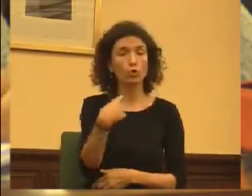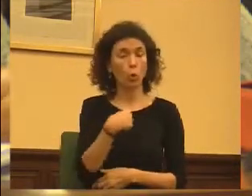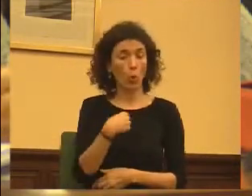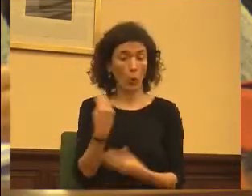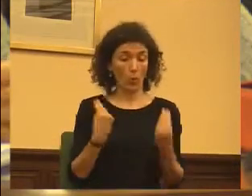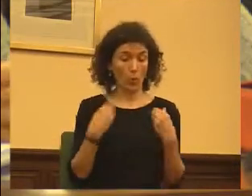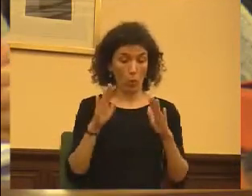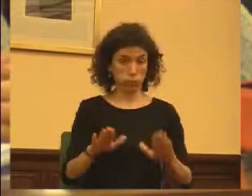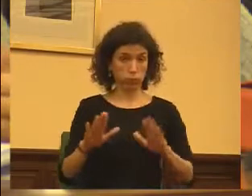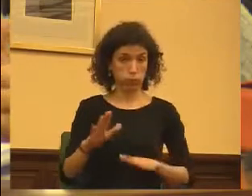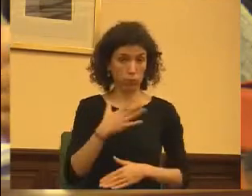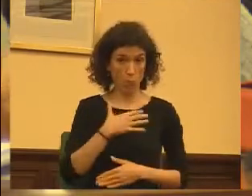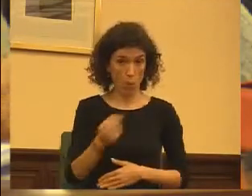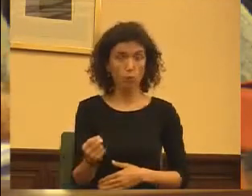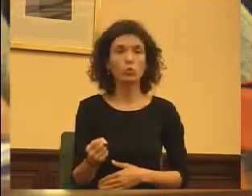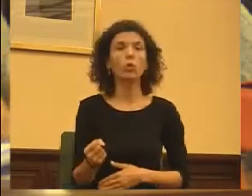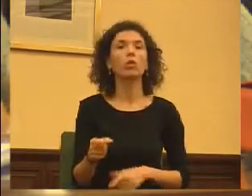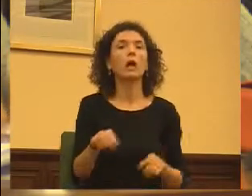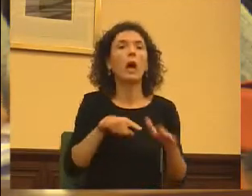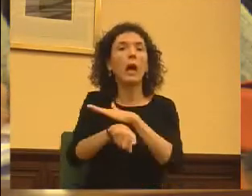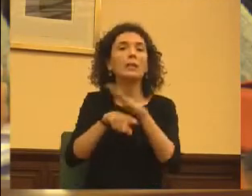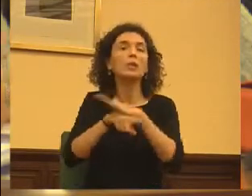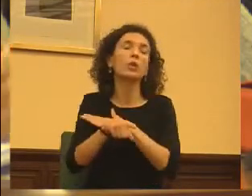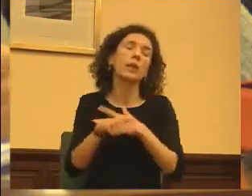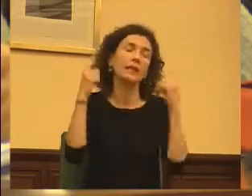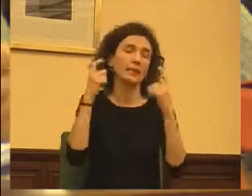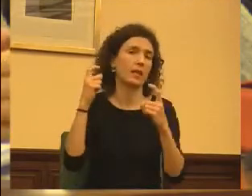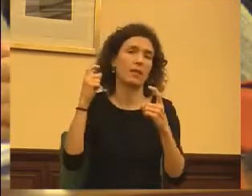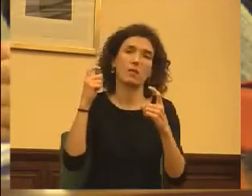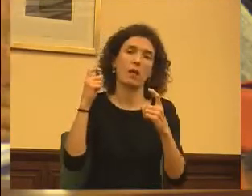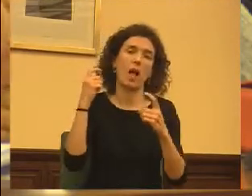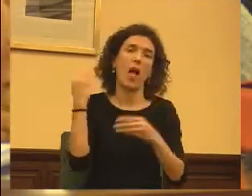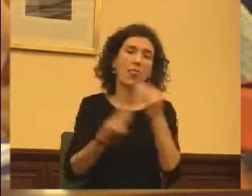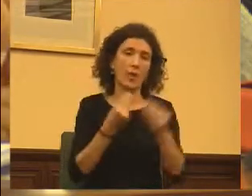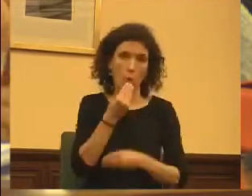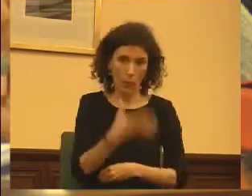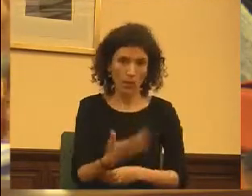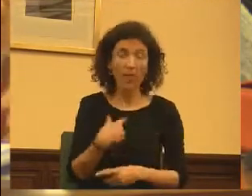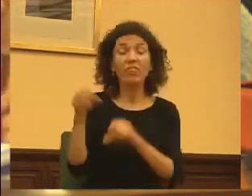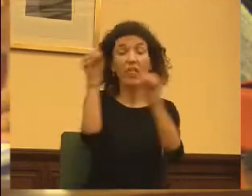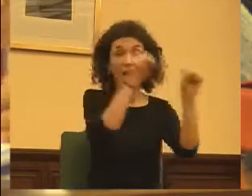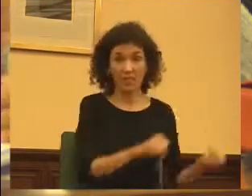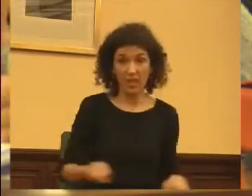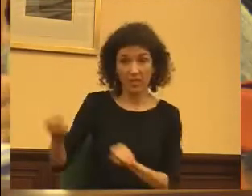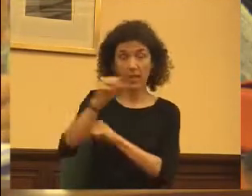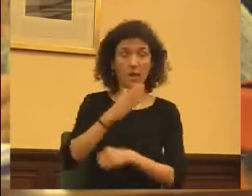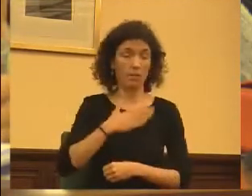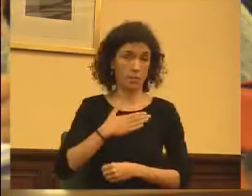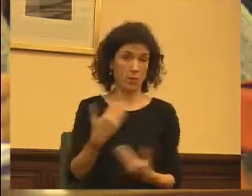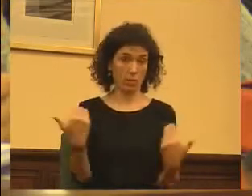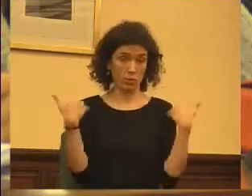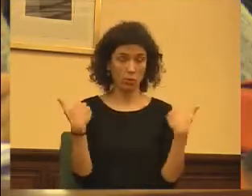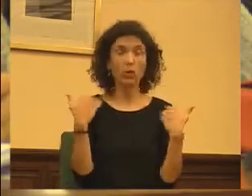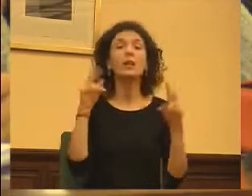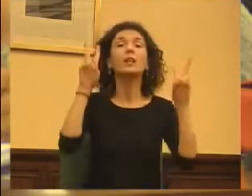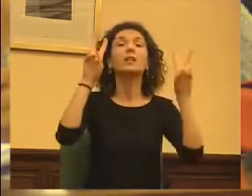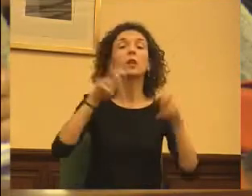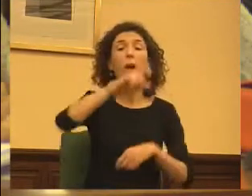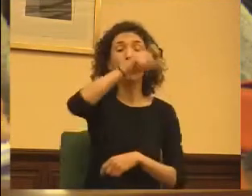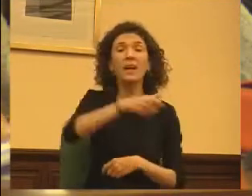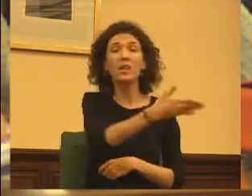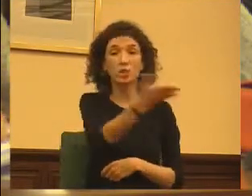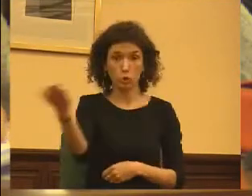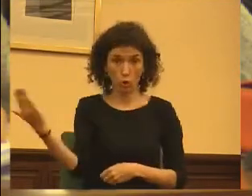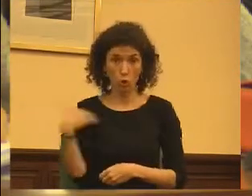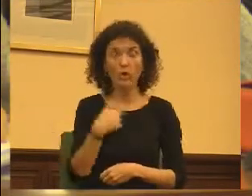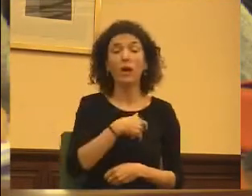vivo aquí en Móstoles, trato de gestionar lo mejor que puedo esta concejalía y de defender la parte que me toca, y es la de las personas